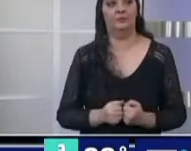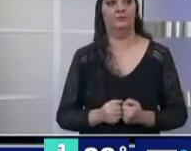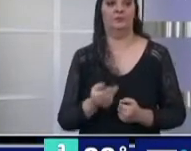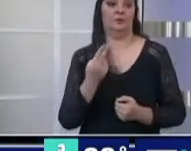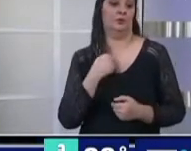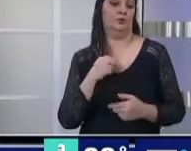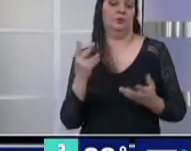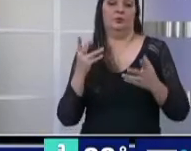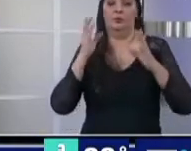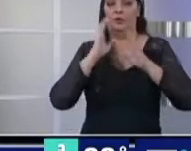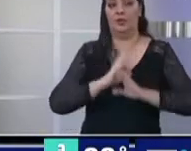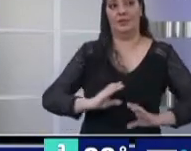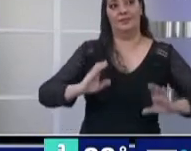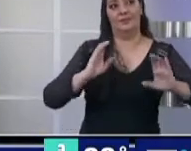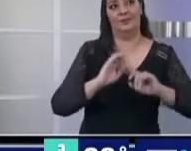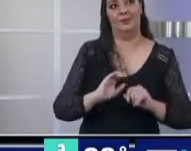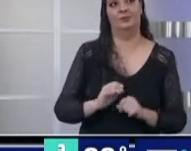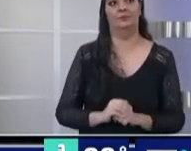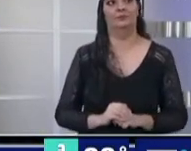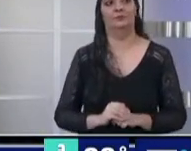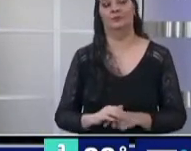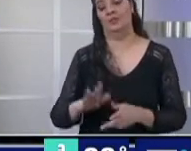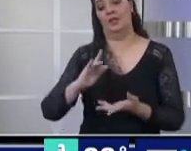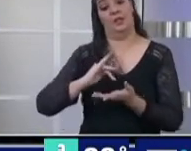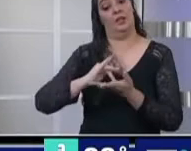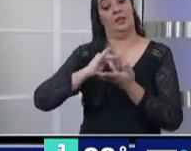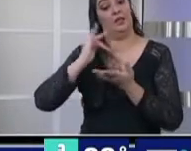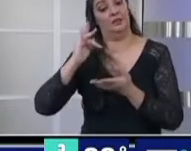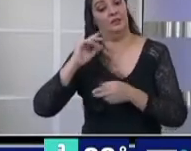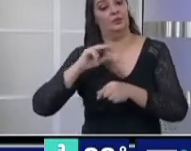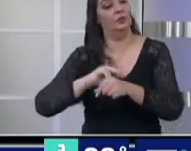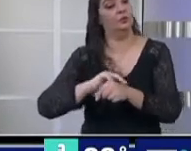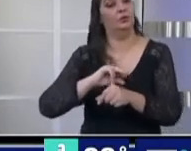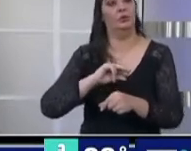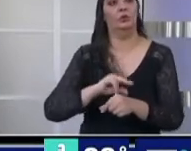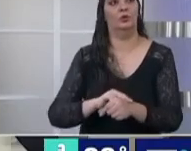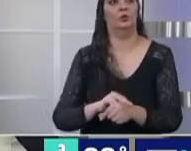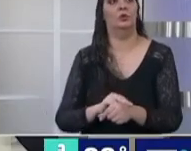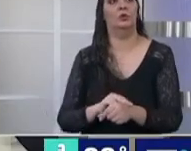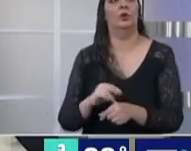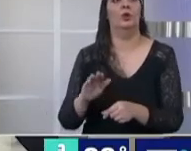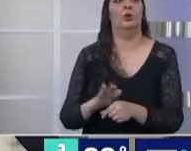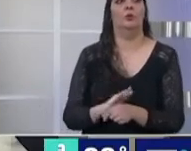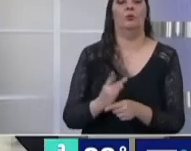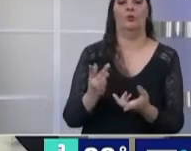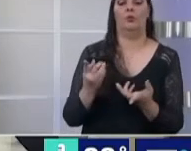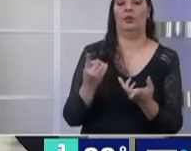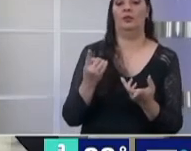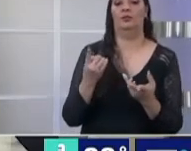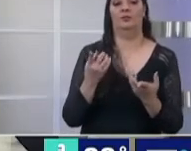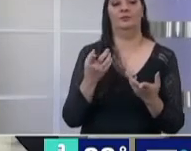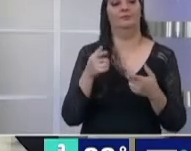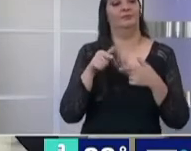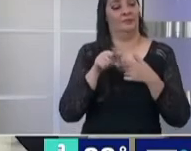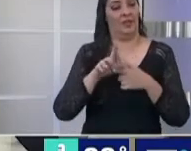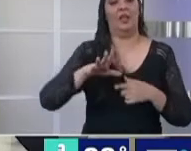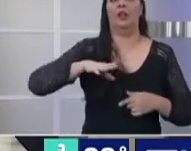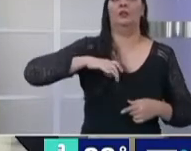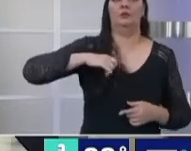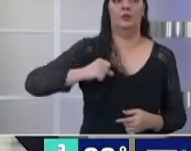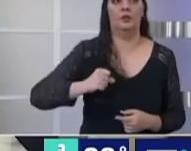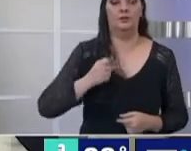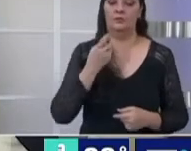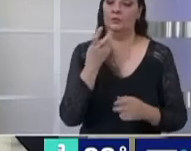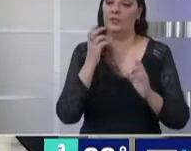Me gustaría, gracias doctora y doctor, no sé si la tengan para pasarla. Es una canción muy